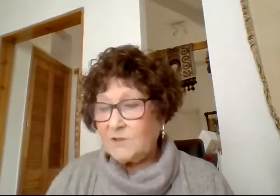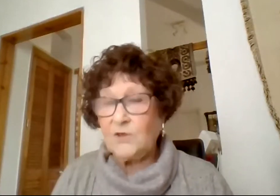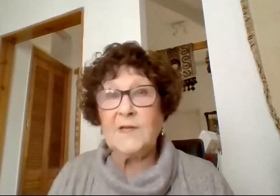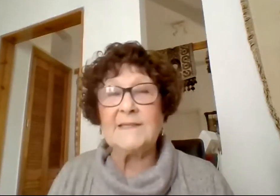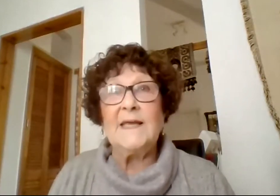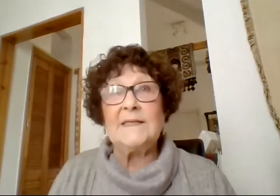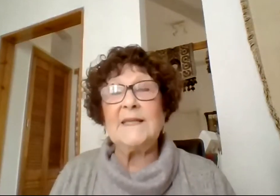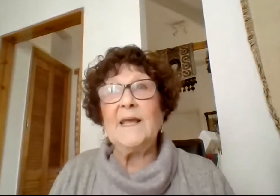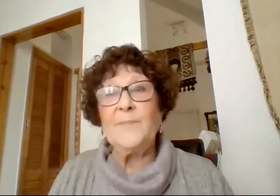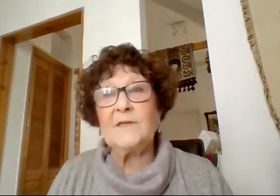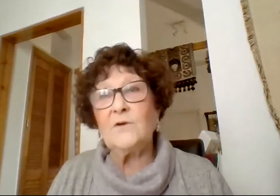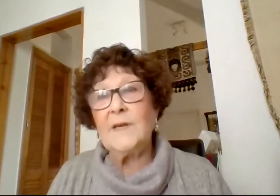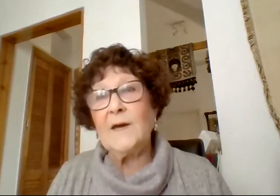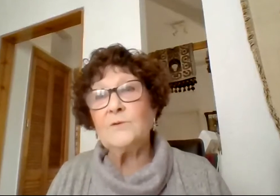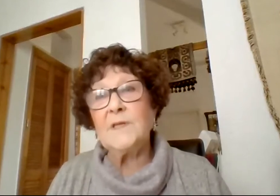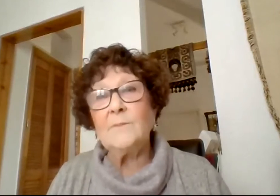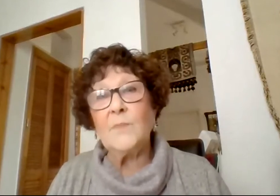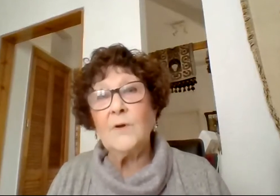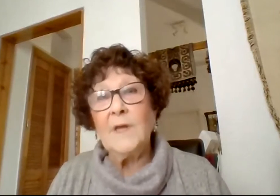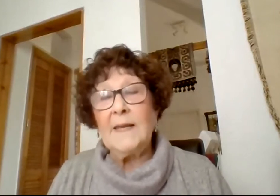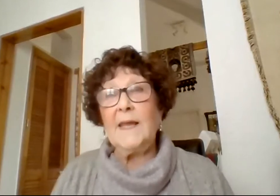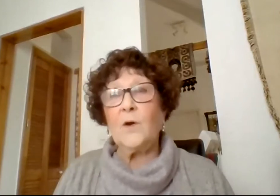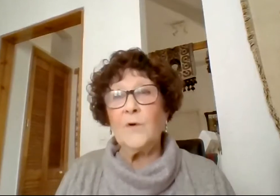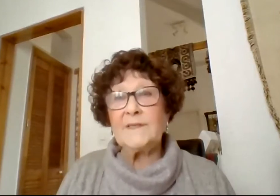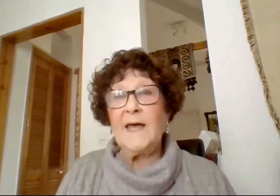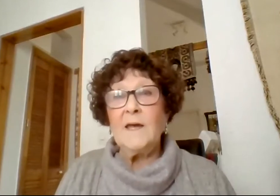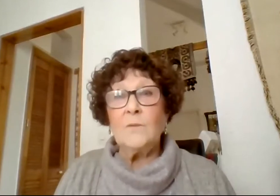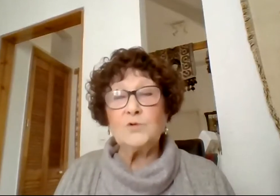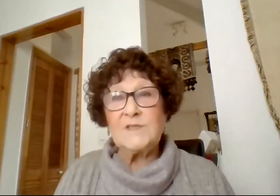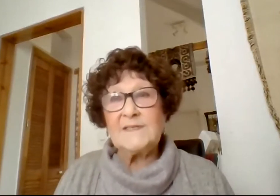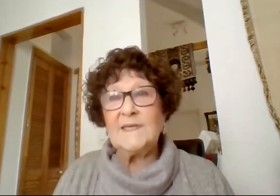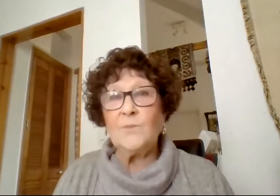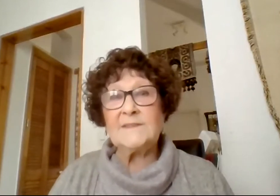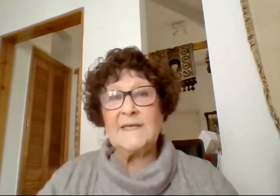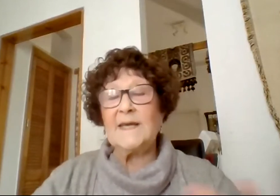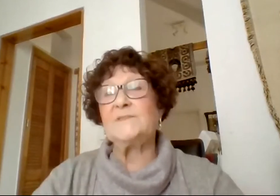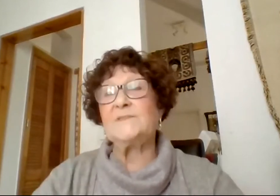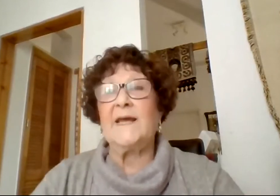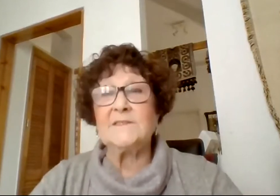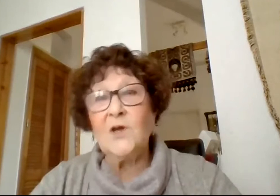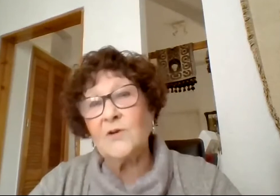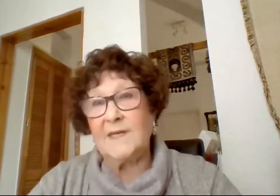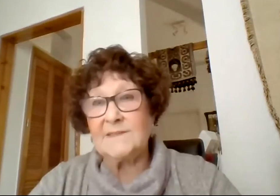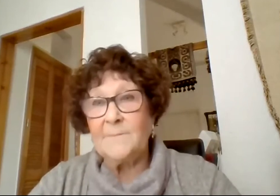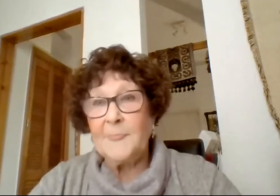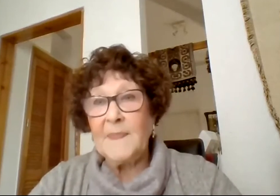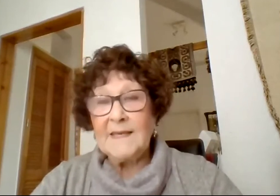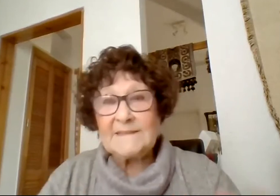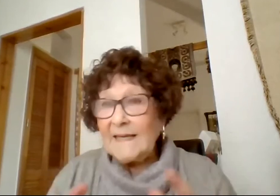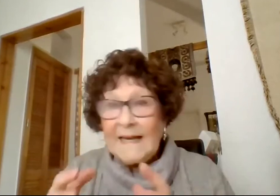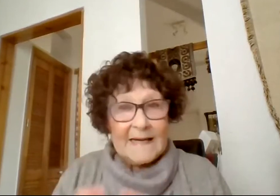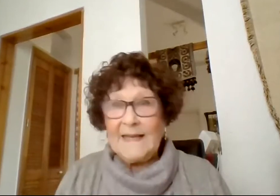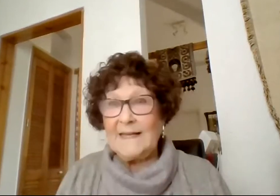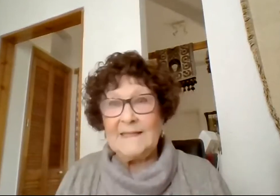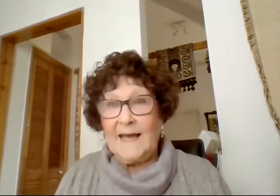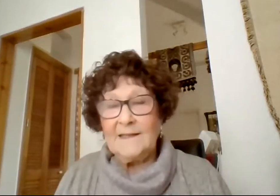las personas del espectro del autismo les cuesta muchísimo hacer abstracciones. Están